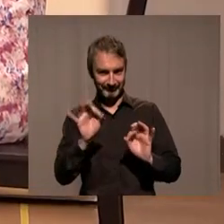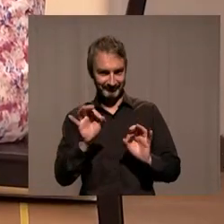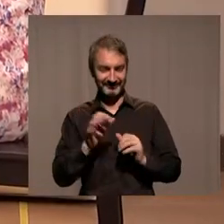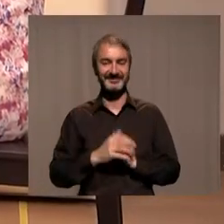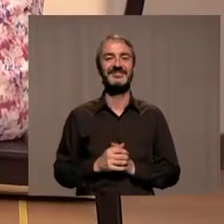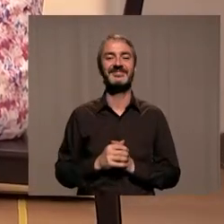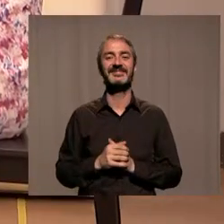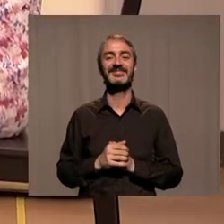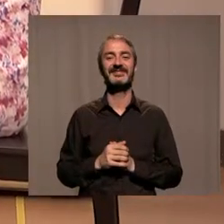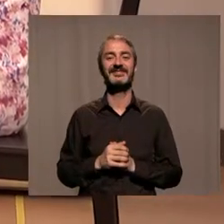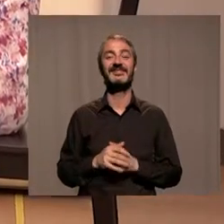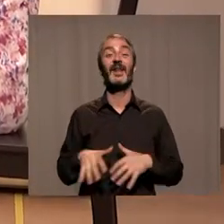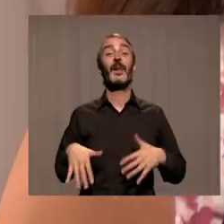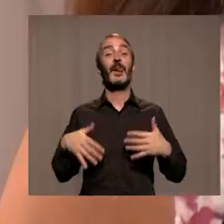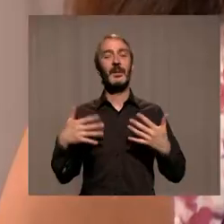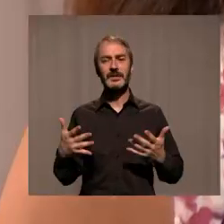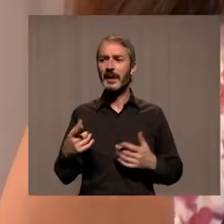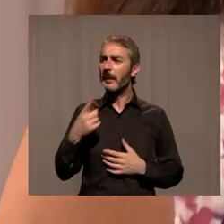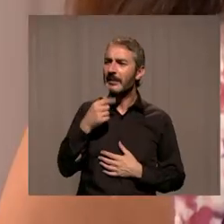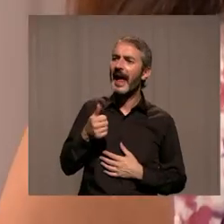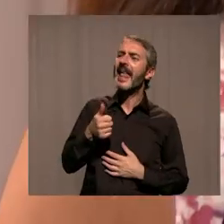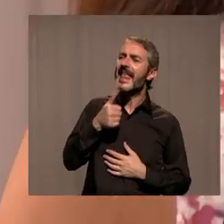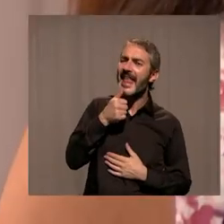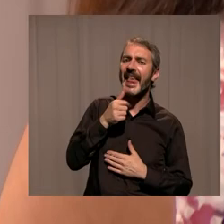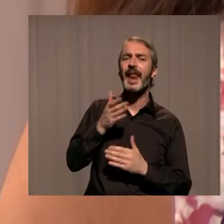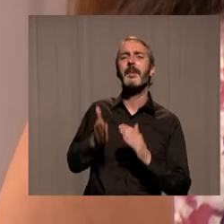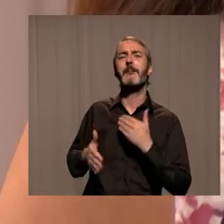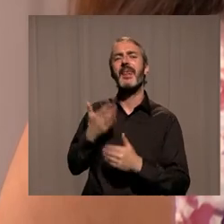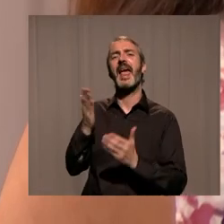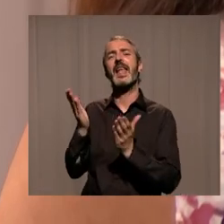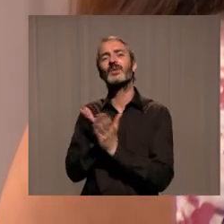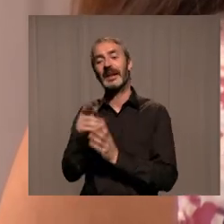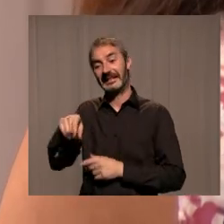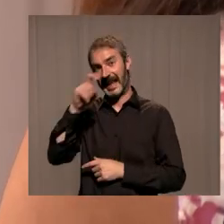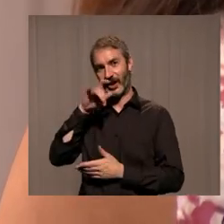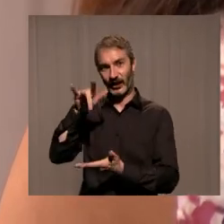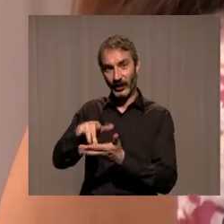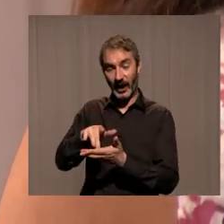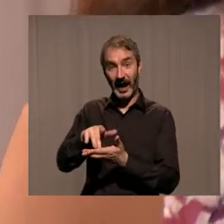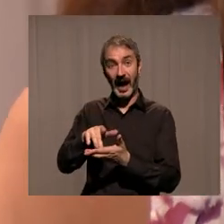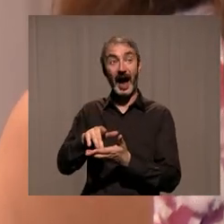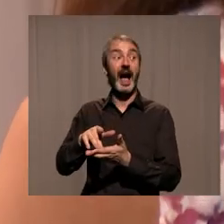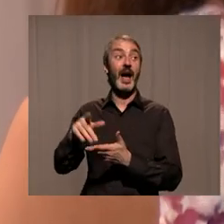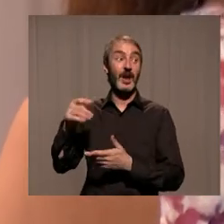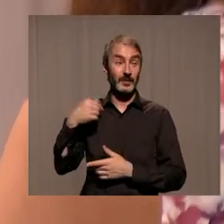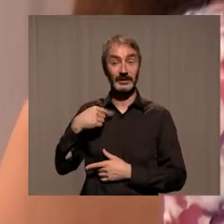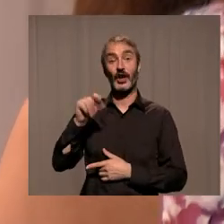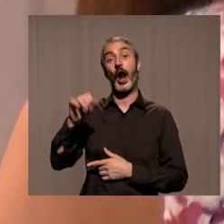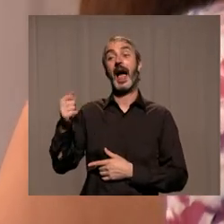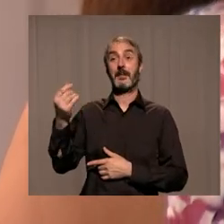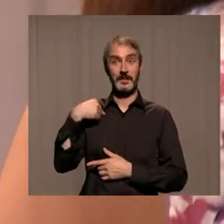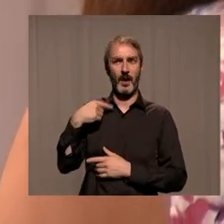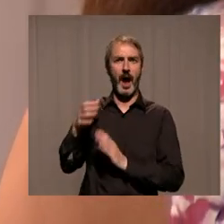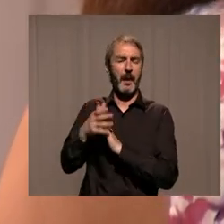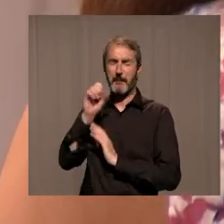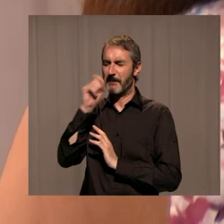soy yo solo. Preguntando a quién va a estudiar este máster este año, y Laura, es mi mejor amiga,